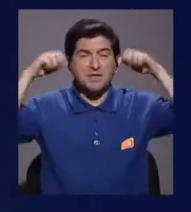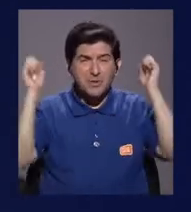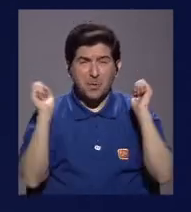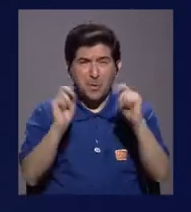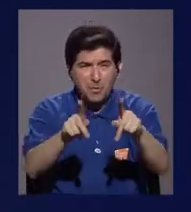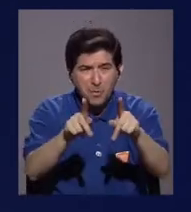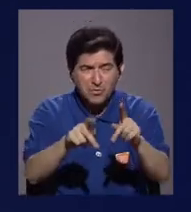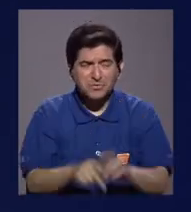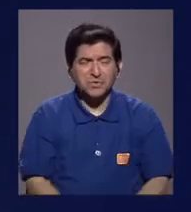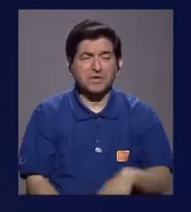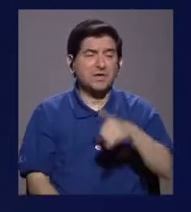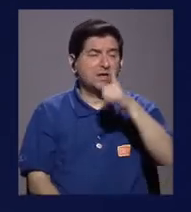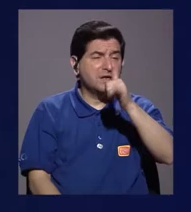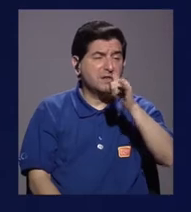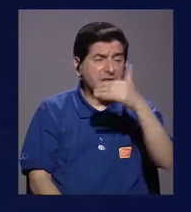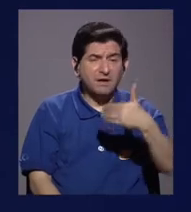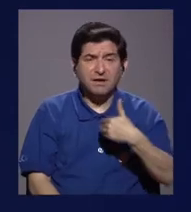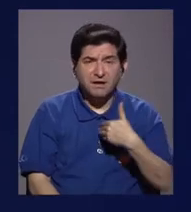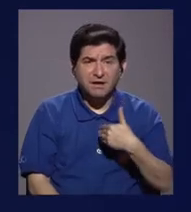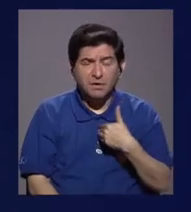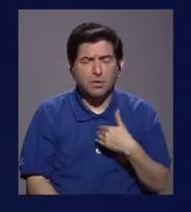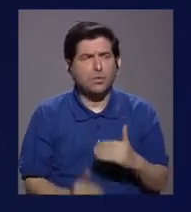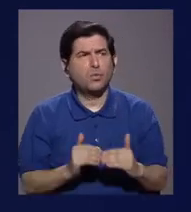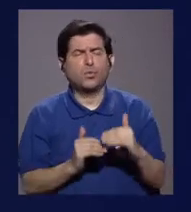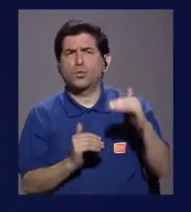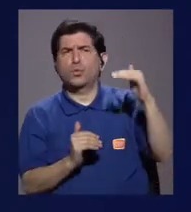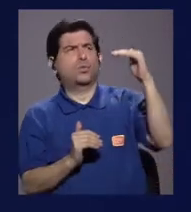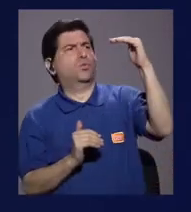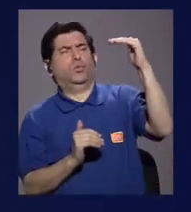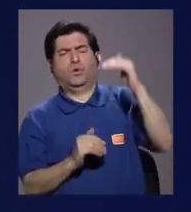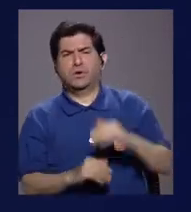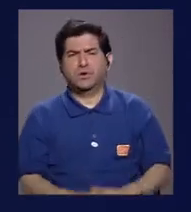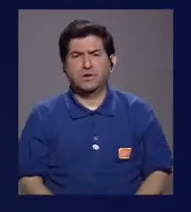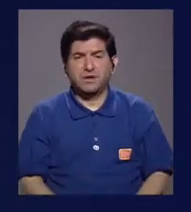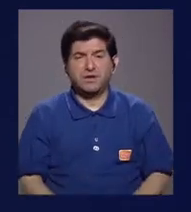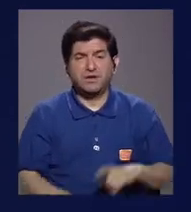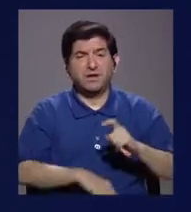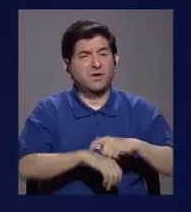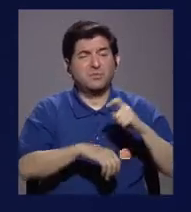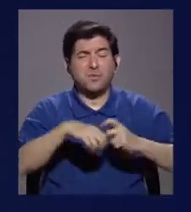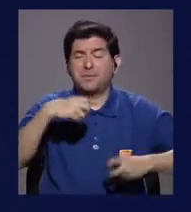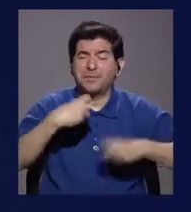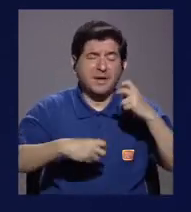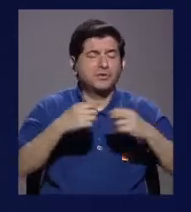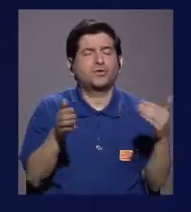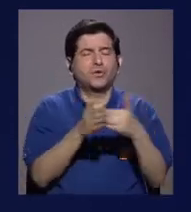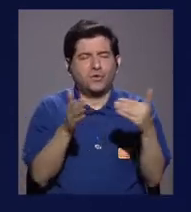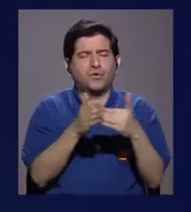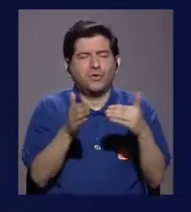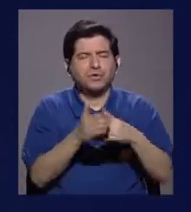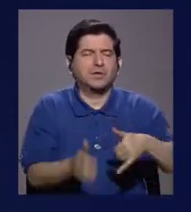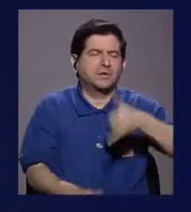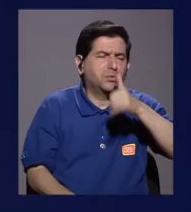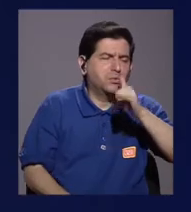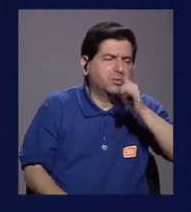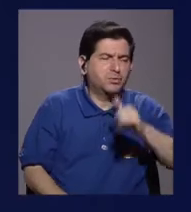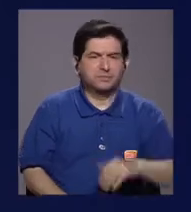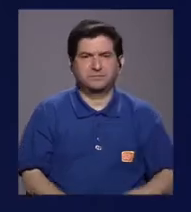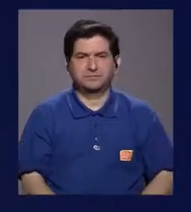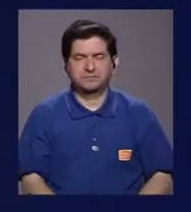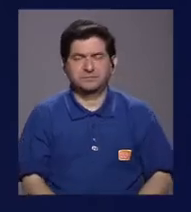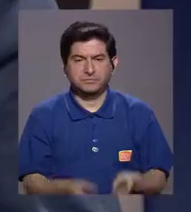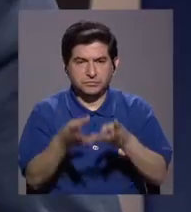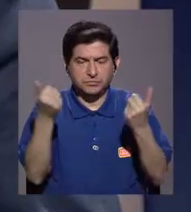la posibilidad de que haya alcohol disponible es muy alto y eventualmente en un momento de crisis recae esto